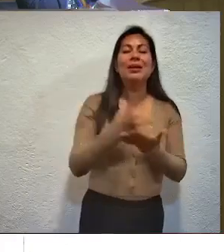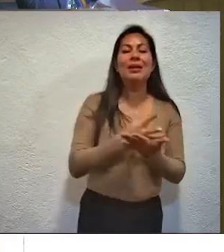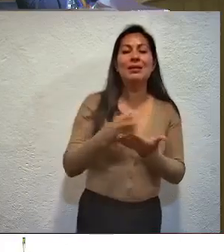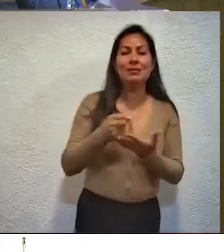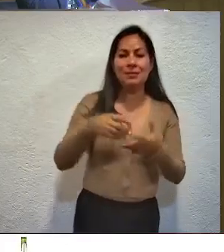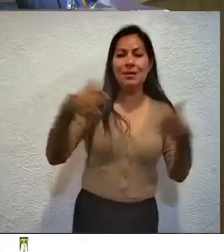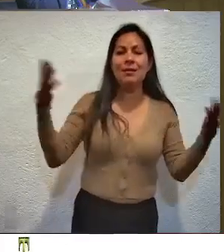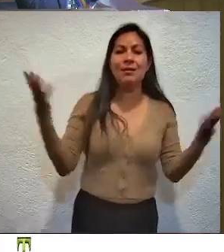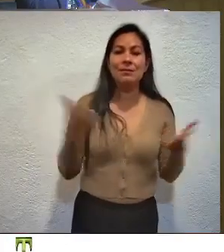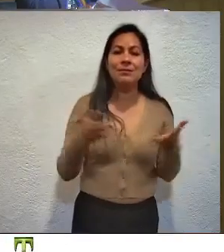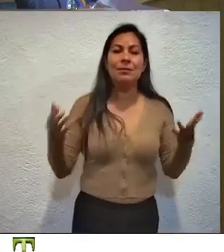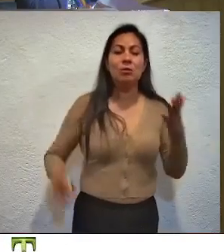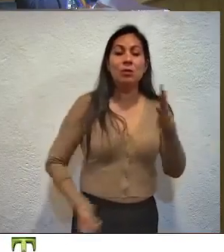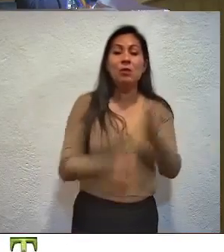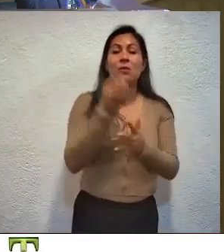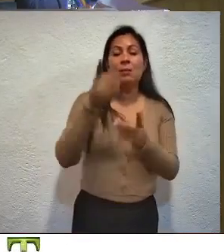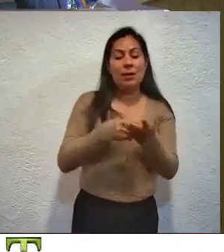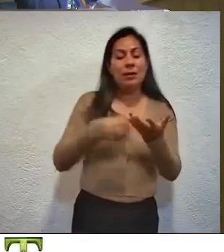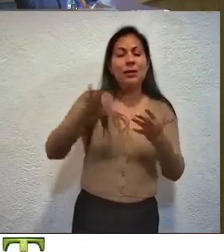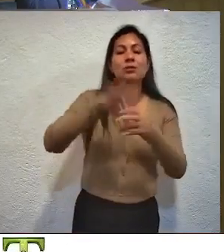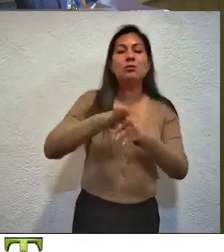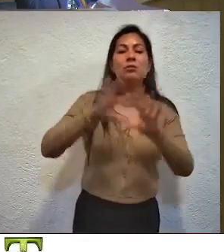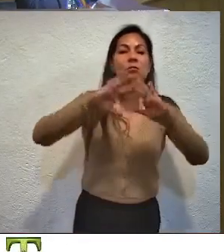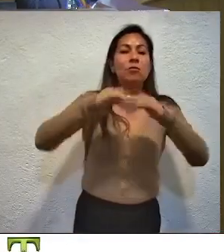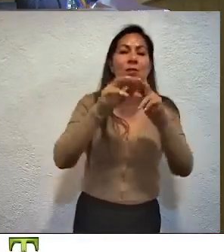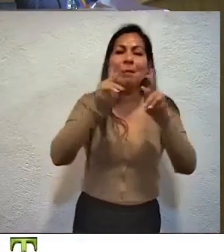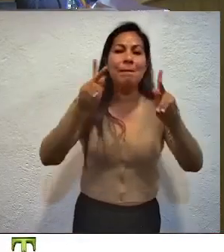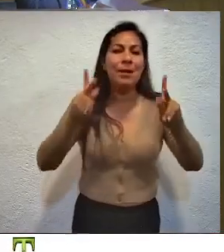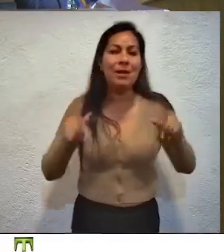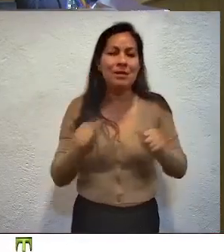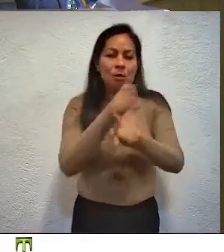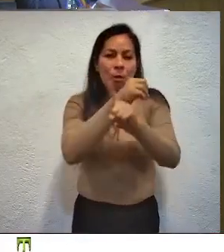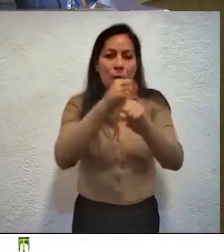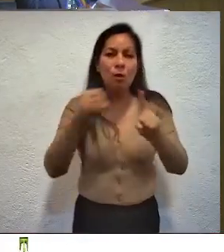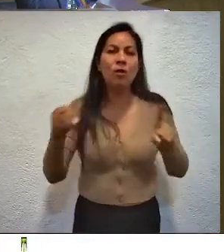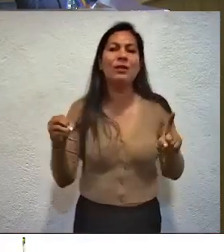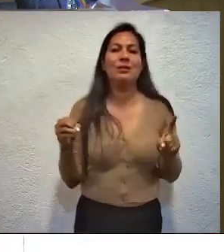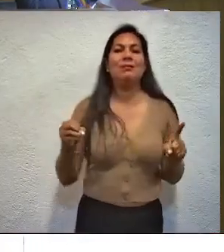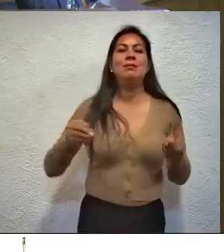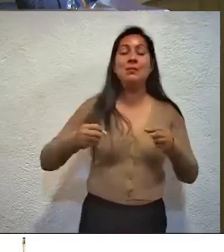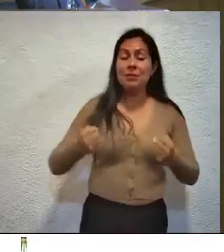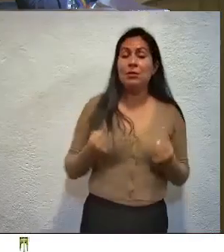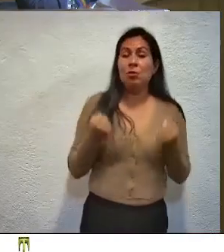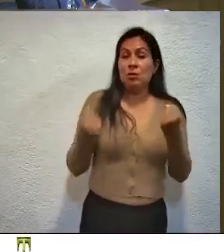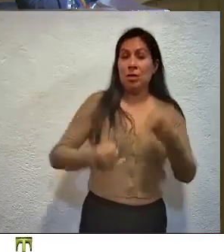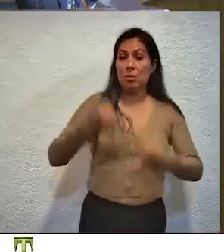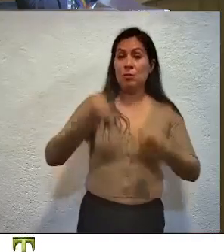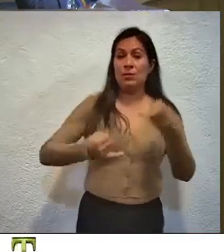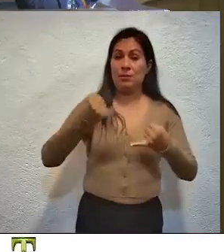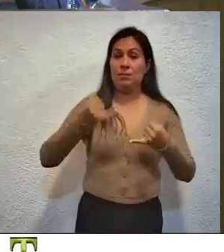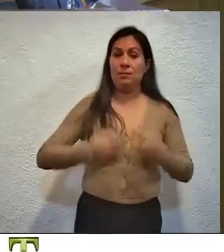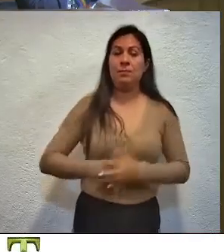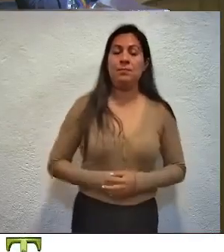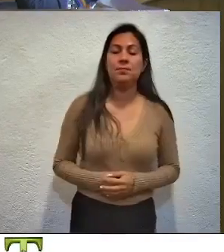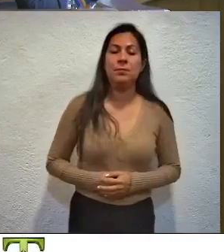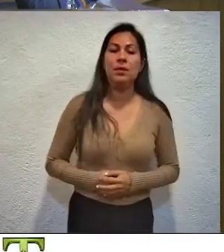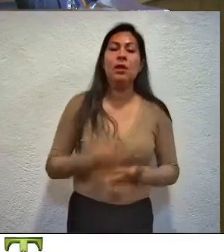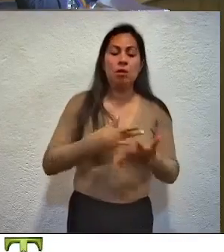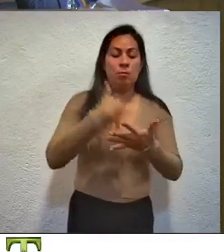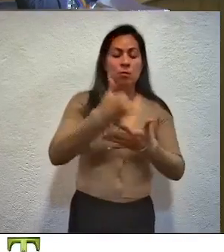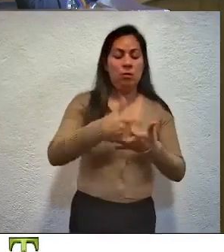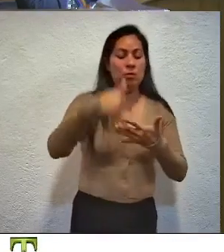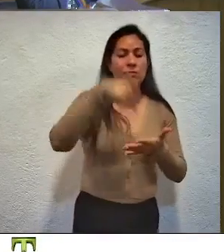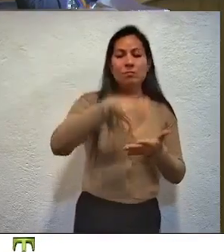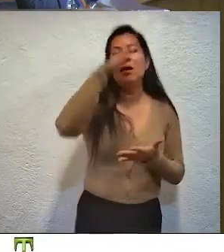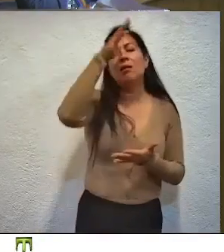la realización de una nueva elección en condiciones de paz, orden público y certeza jurídica. En el proyecto se